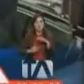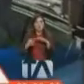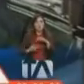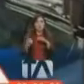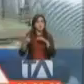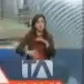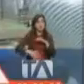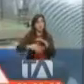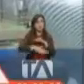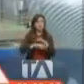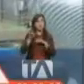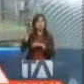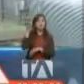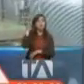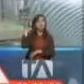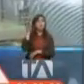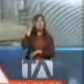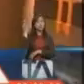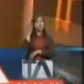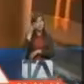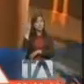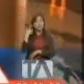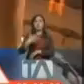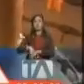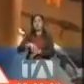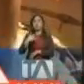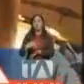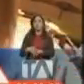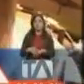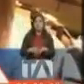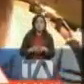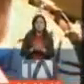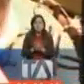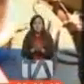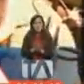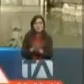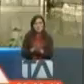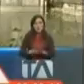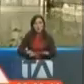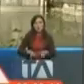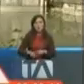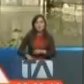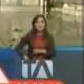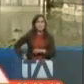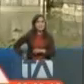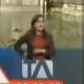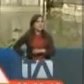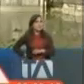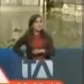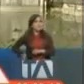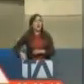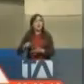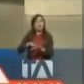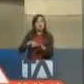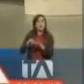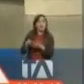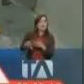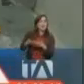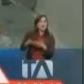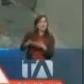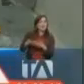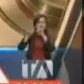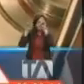San Francisco, en Tungurahua, se habría montado una trama de corrupción a través de la firma de contratos adicionales